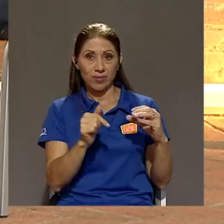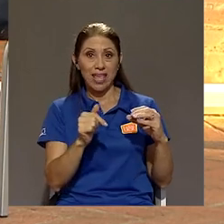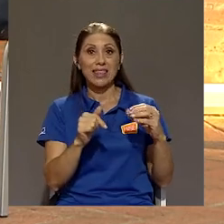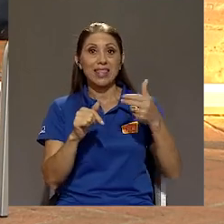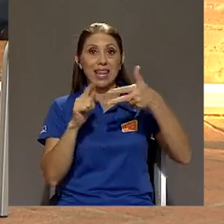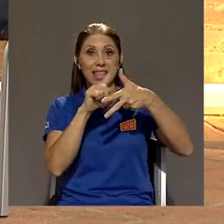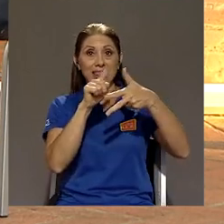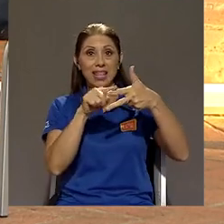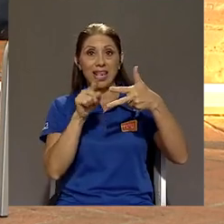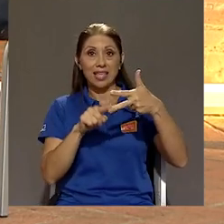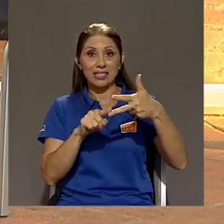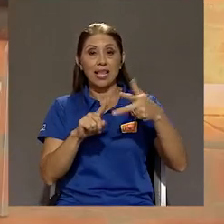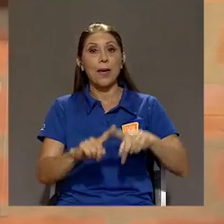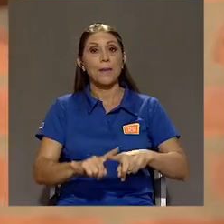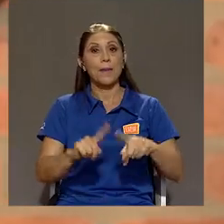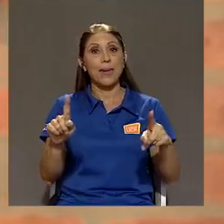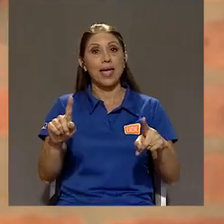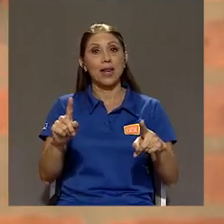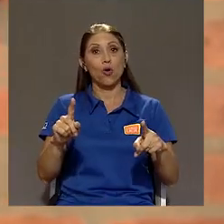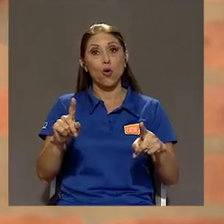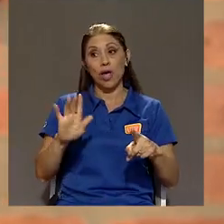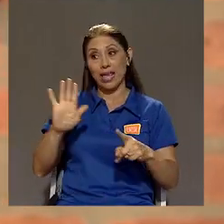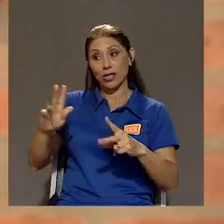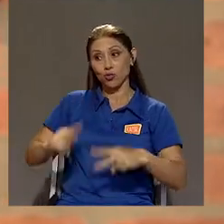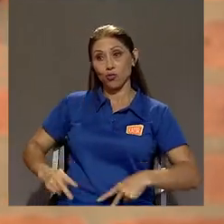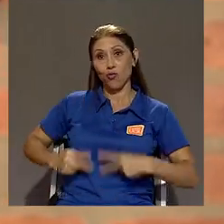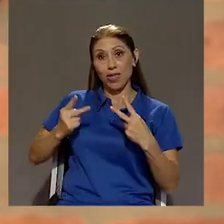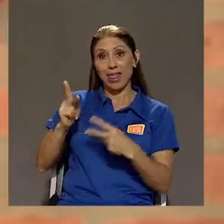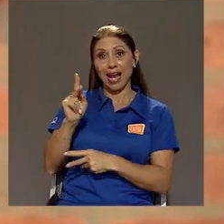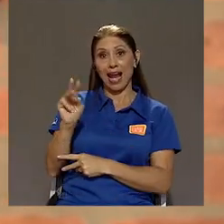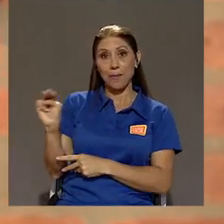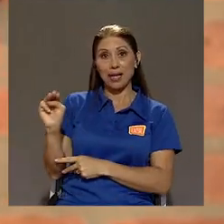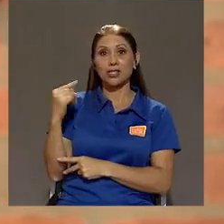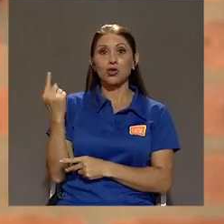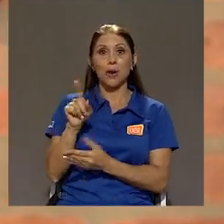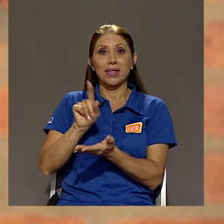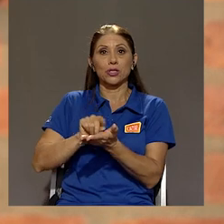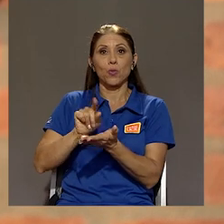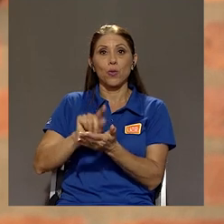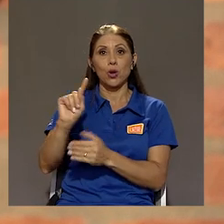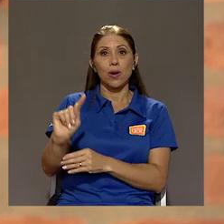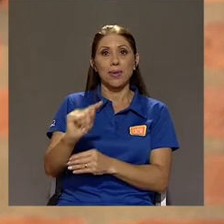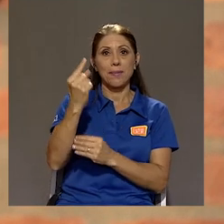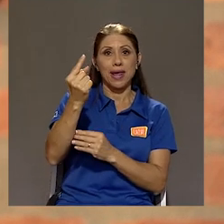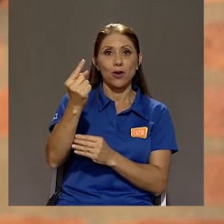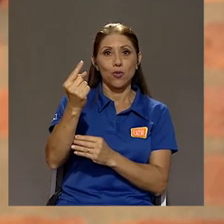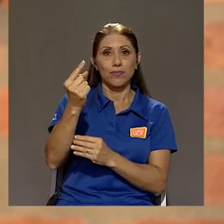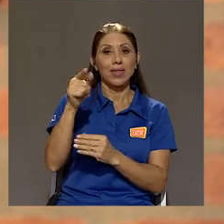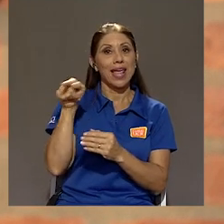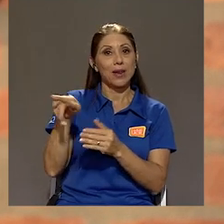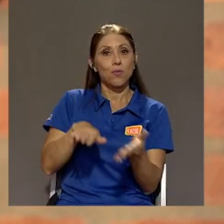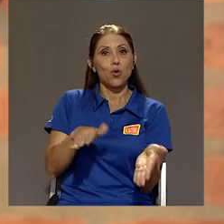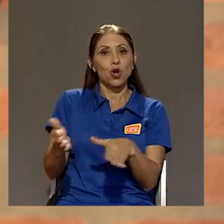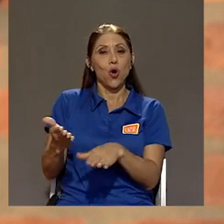tomos, pero en vida de Marx solo se publicó el primero y murió antes de poder acabar los siguientes